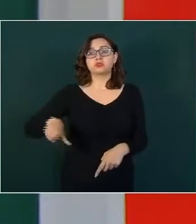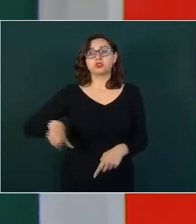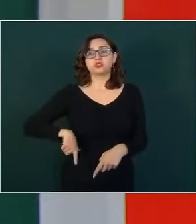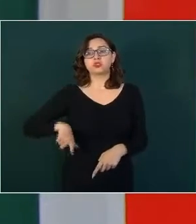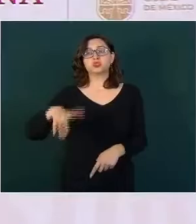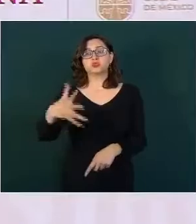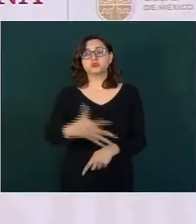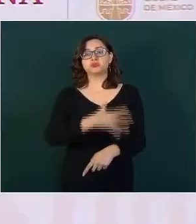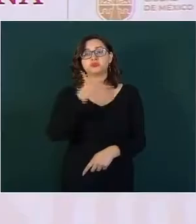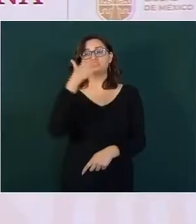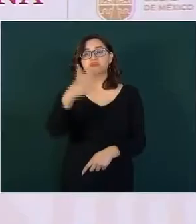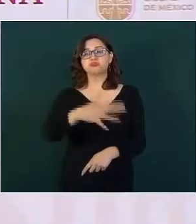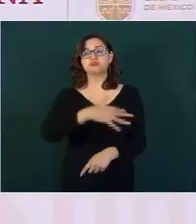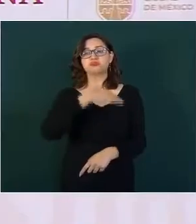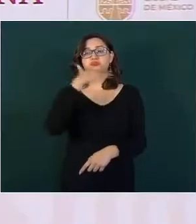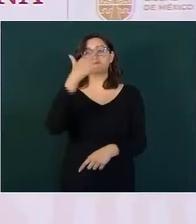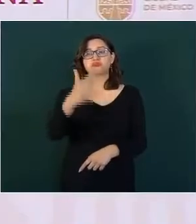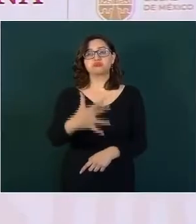corruptos,